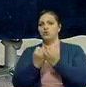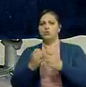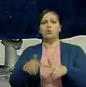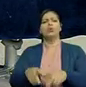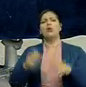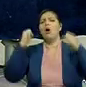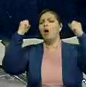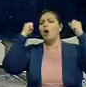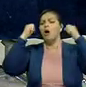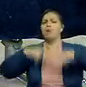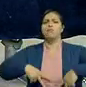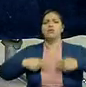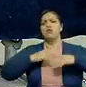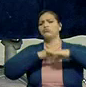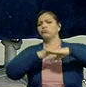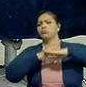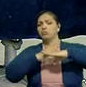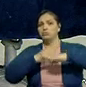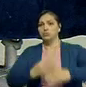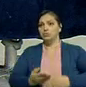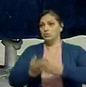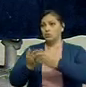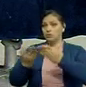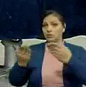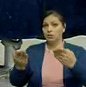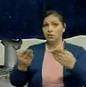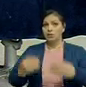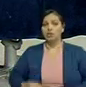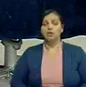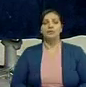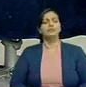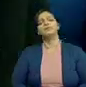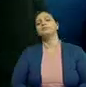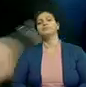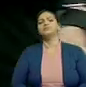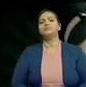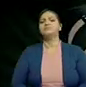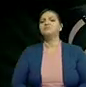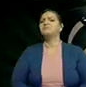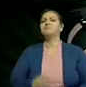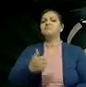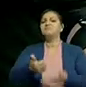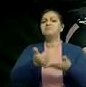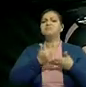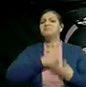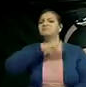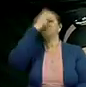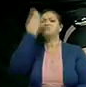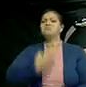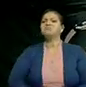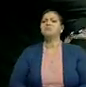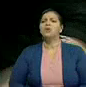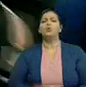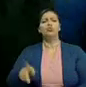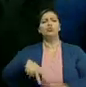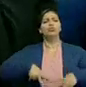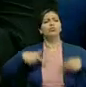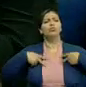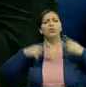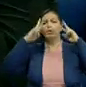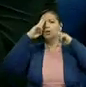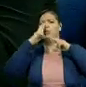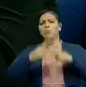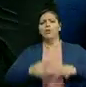a fundaciones que hoy están demandándole el derecho y la defensa a la vida desde la concepción, jamás han estado con ellas acompañándolas, jamás les han